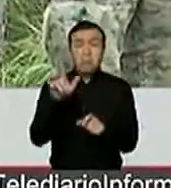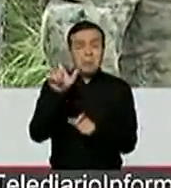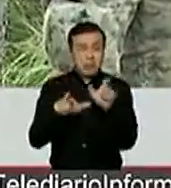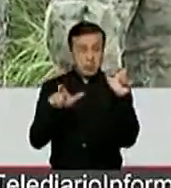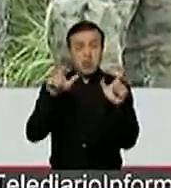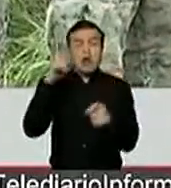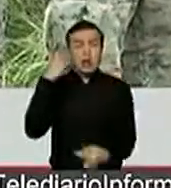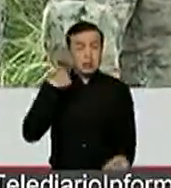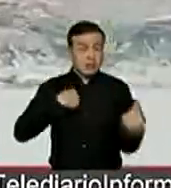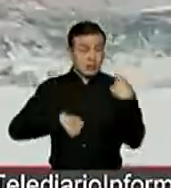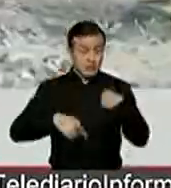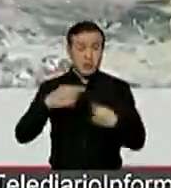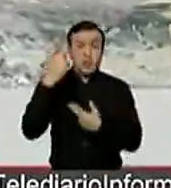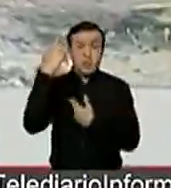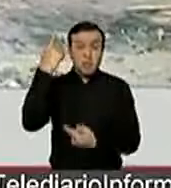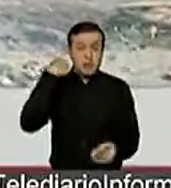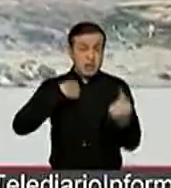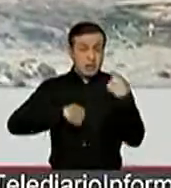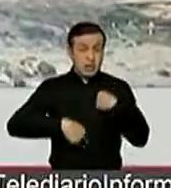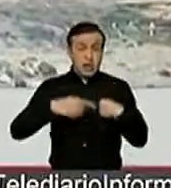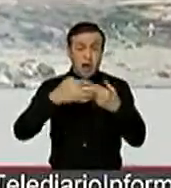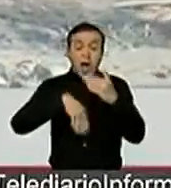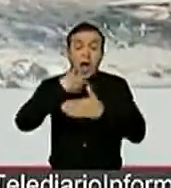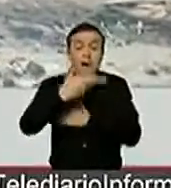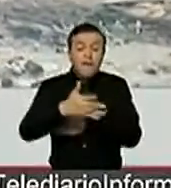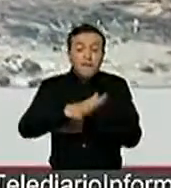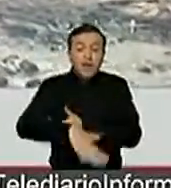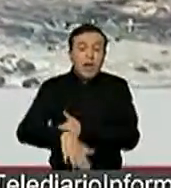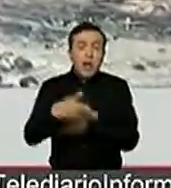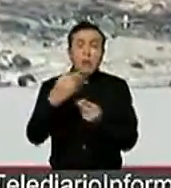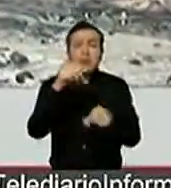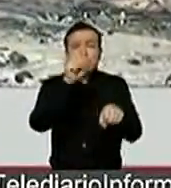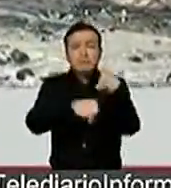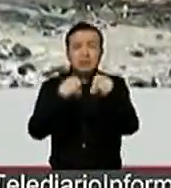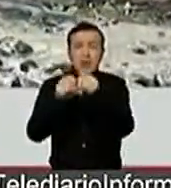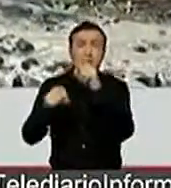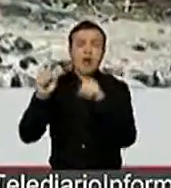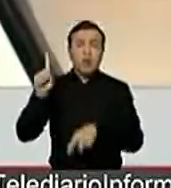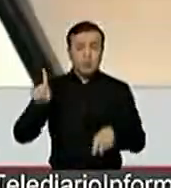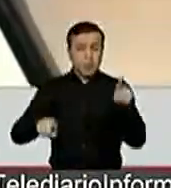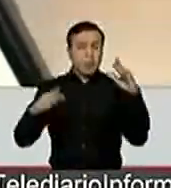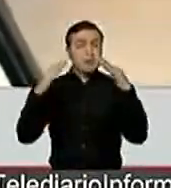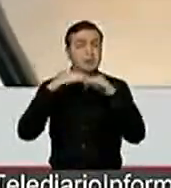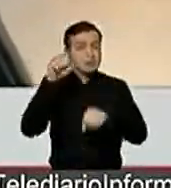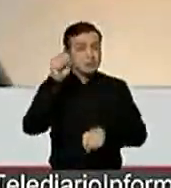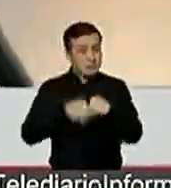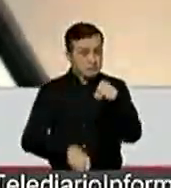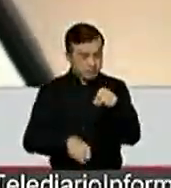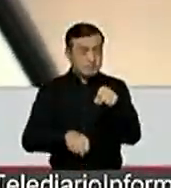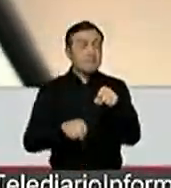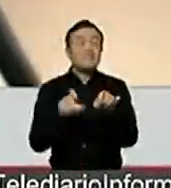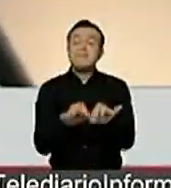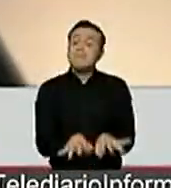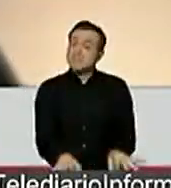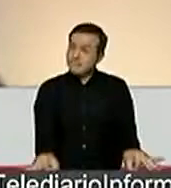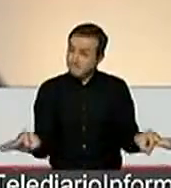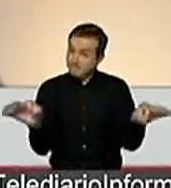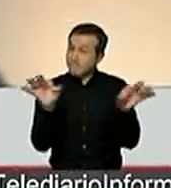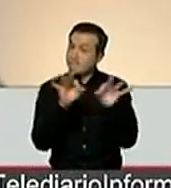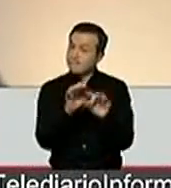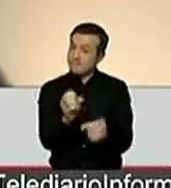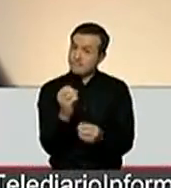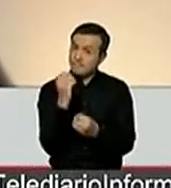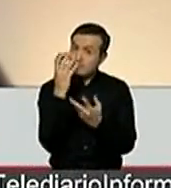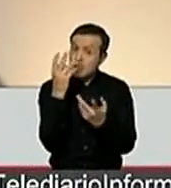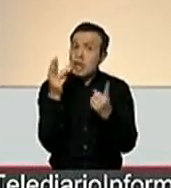y militares heridos, además de la destrucción de los exteriores del cuartel y de varias viviendas aledañas. Por todo esto, es importante asegurarse que lo que se